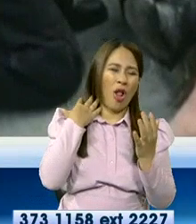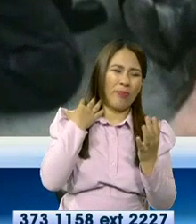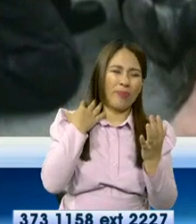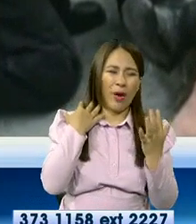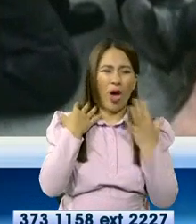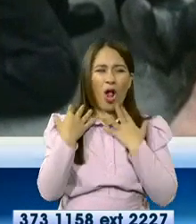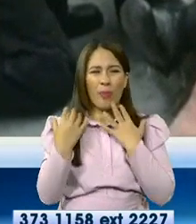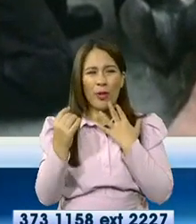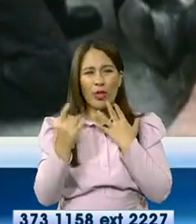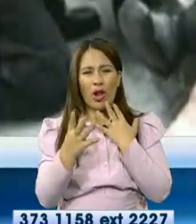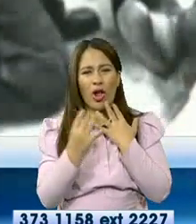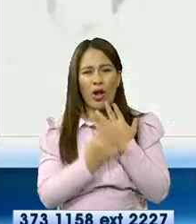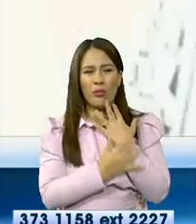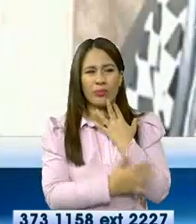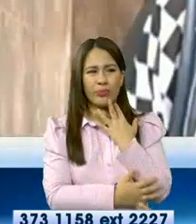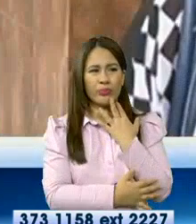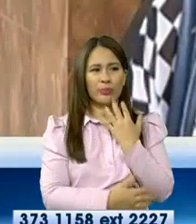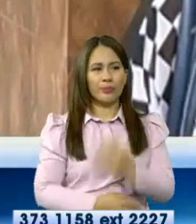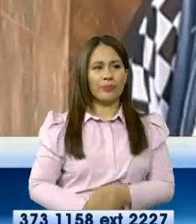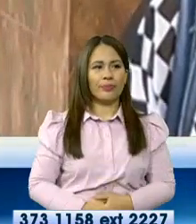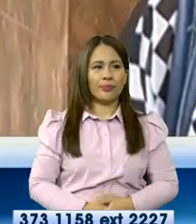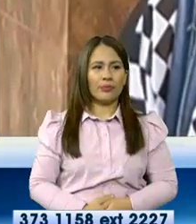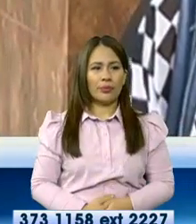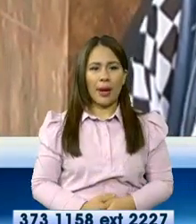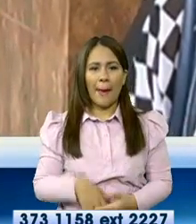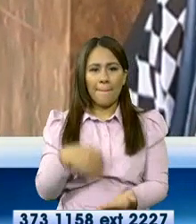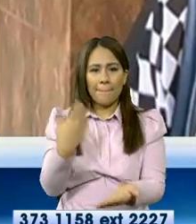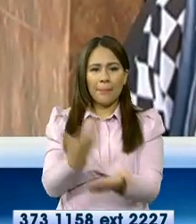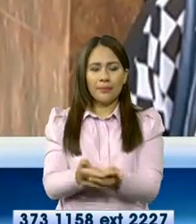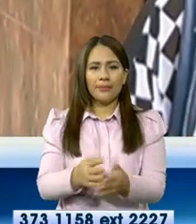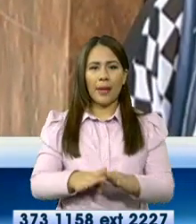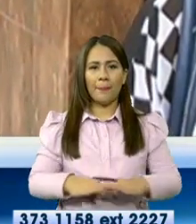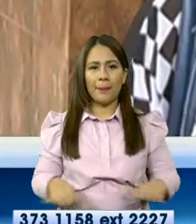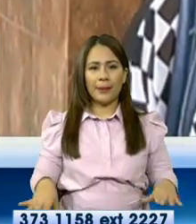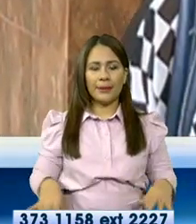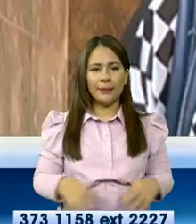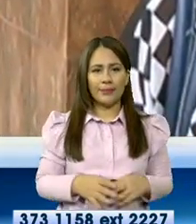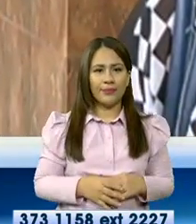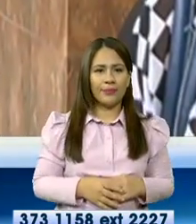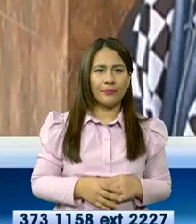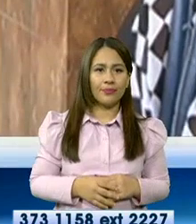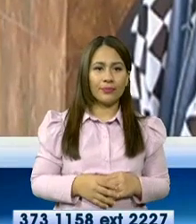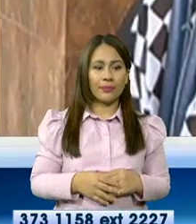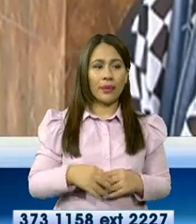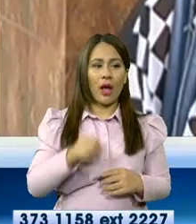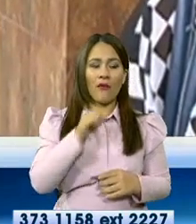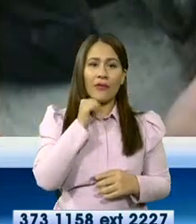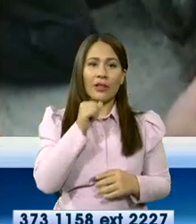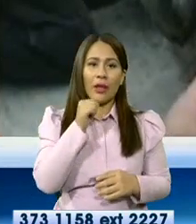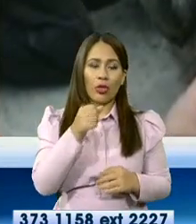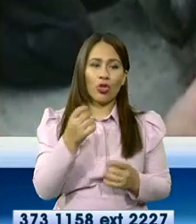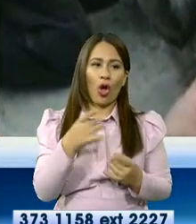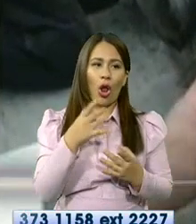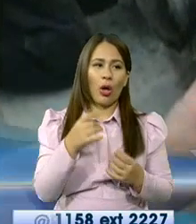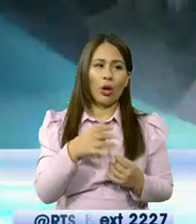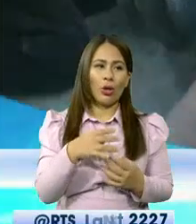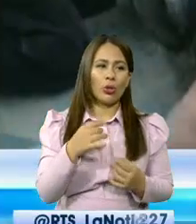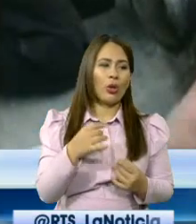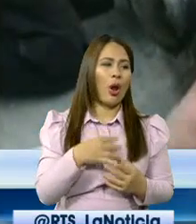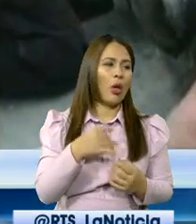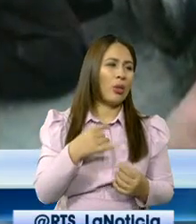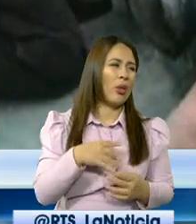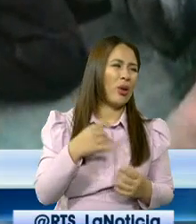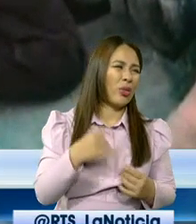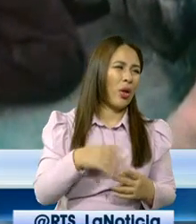traumatismos y contusiones. Estaba tirada en el piso. ¿Con golpes? Sí, no resistía los dolores, eran dolores bastante